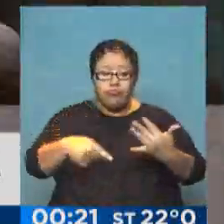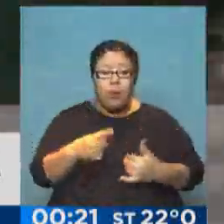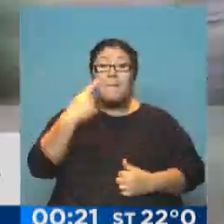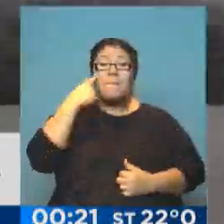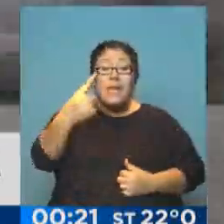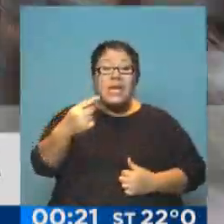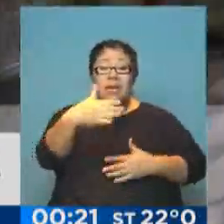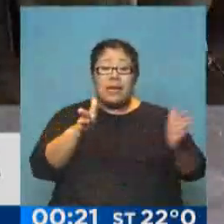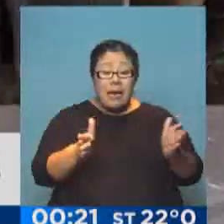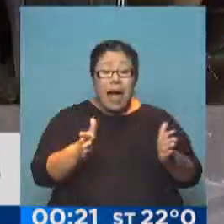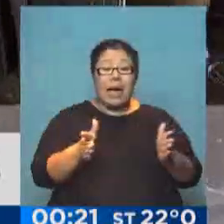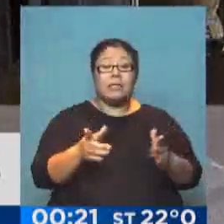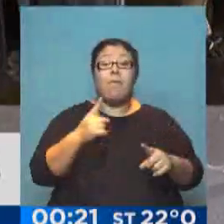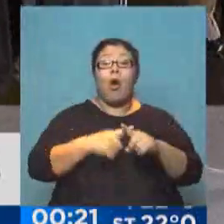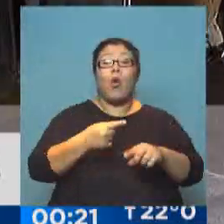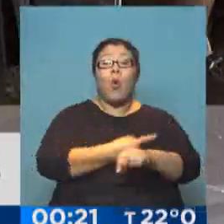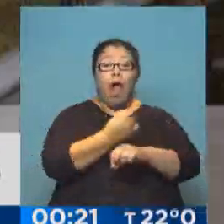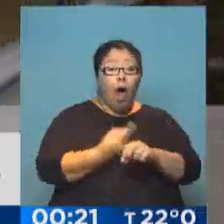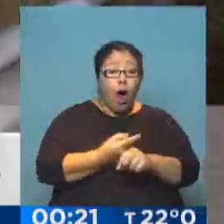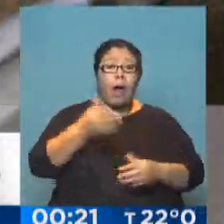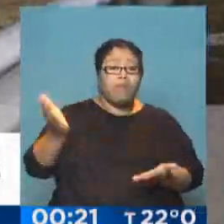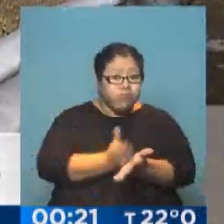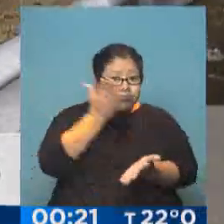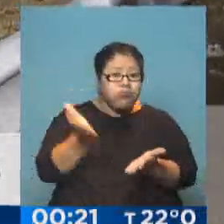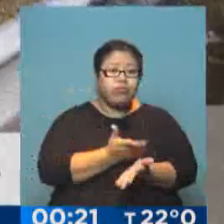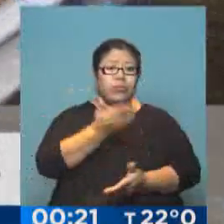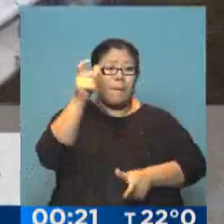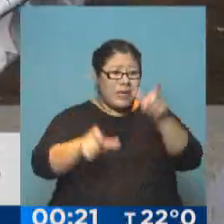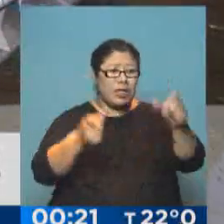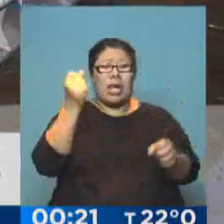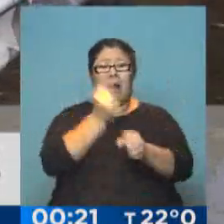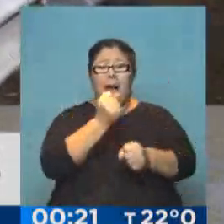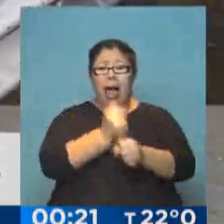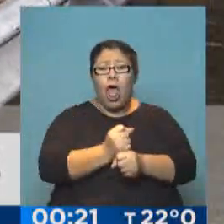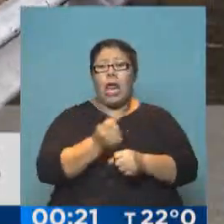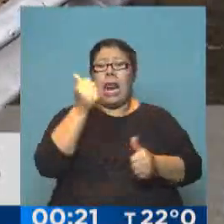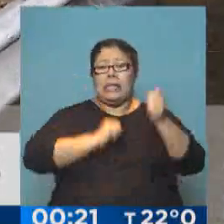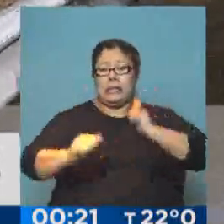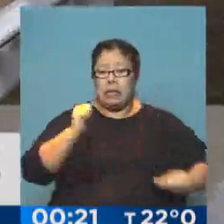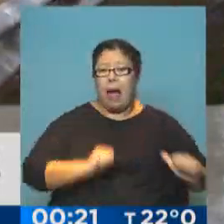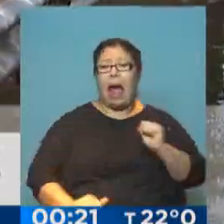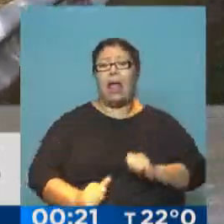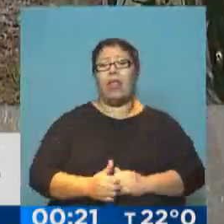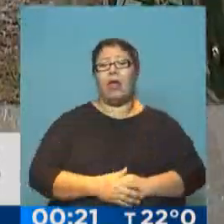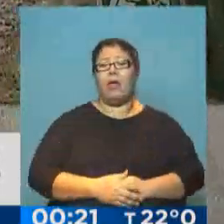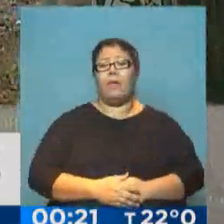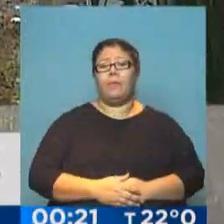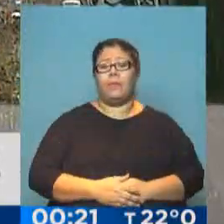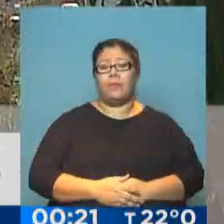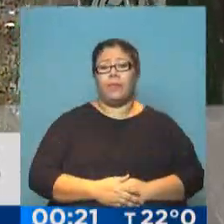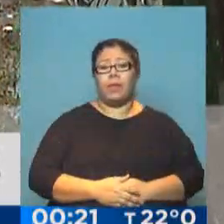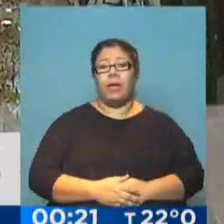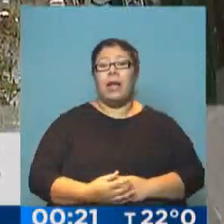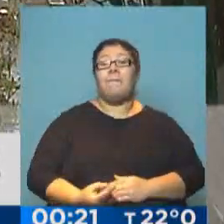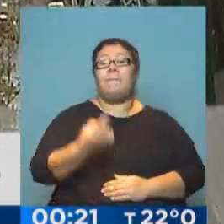todo eso. Nosotros lo vivimos, lo hicimos. Hay compañeros todos lastimados. No hay espacio físico para laburar. Este fue el